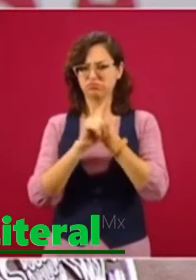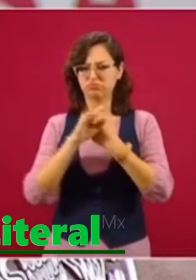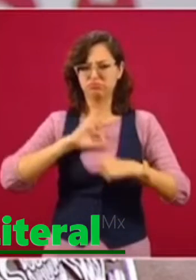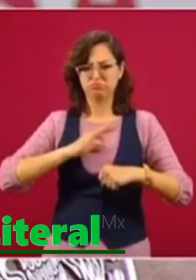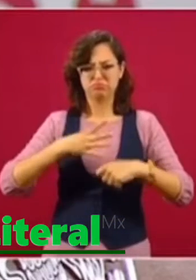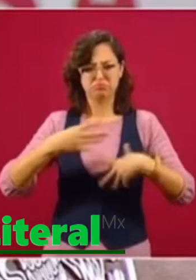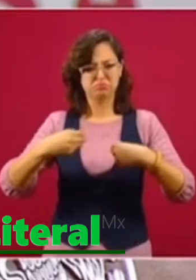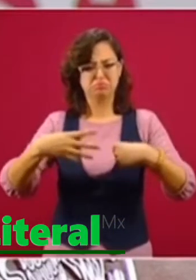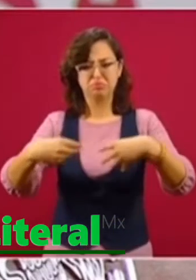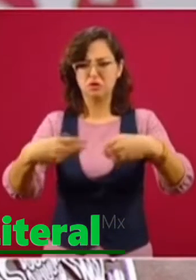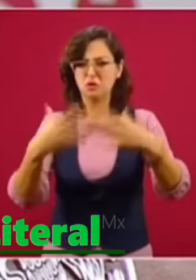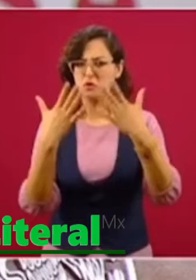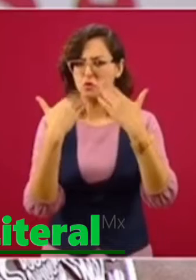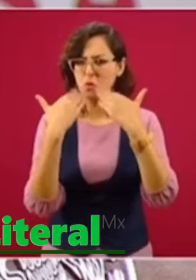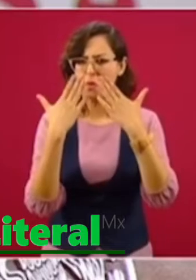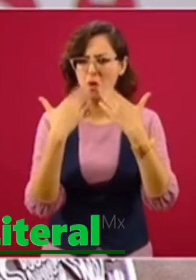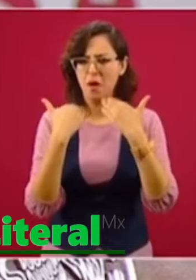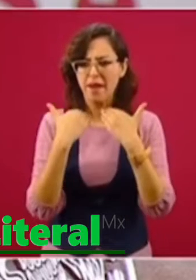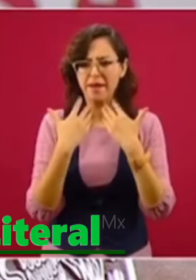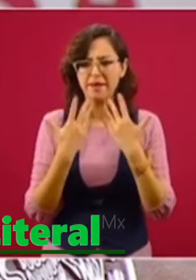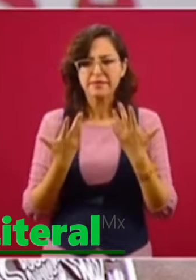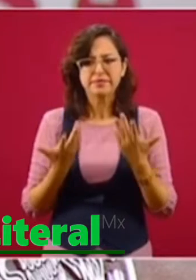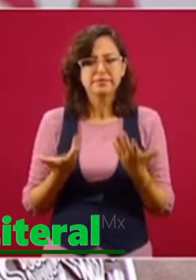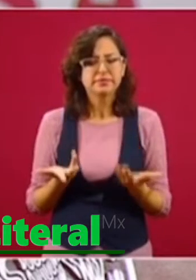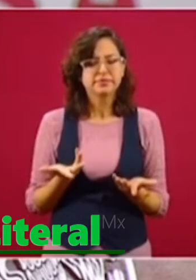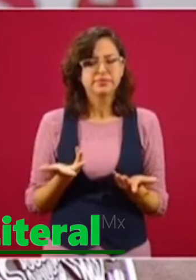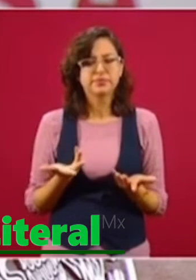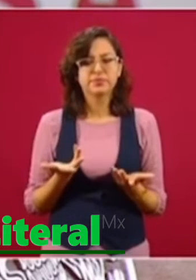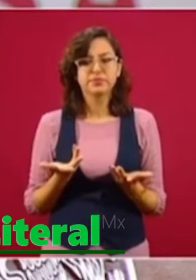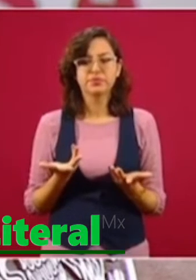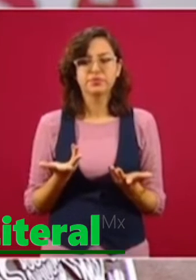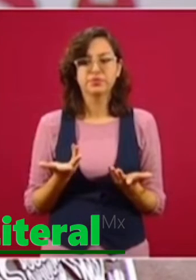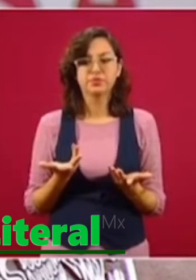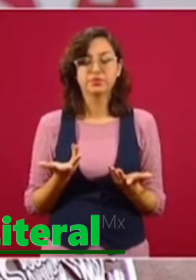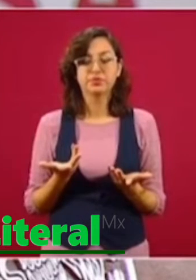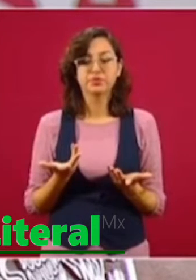Pero realmente no es que